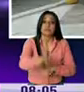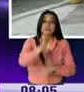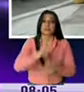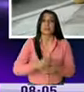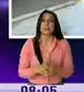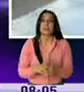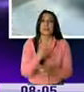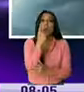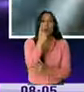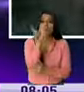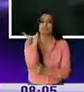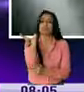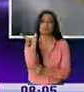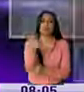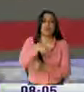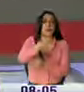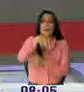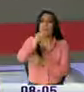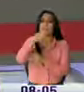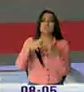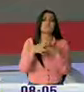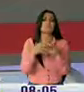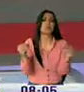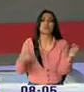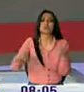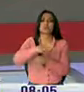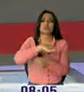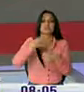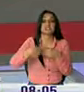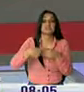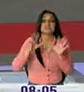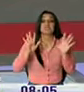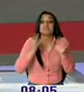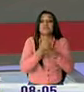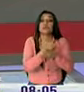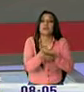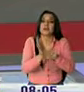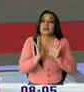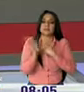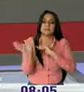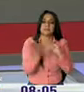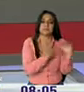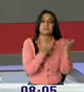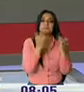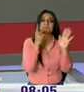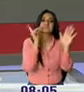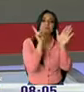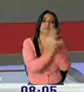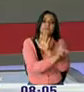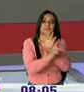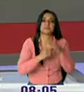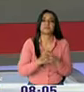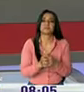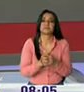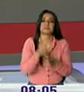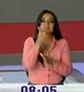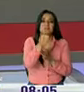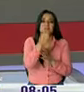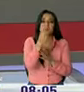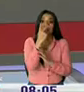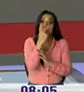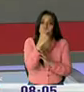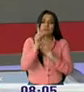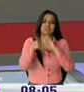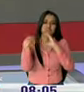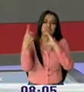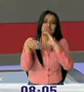solo tag y con eso solucionamos absolutamente todo. En fin, vamos ahora con denuncias, vamos a ver lo que a ustedes les preocupa, lo que día a día